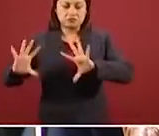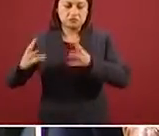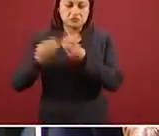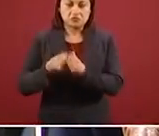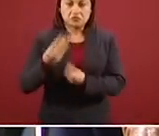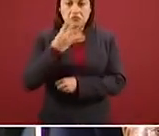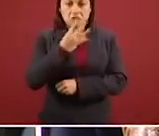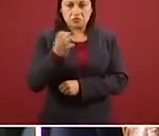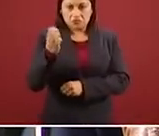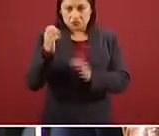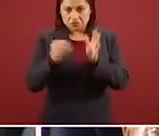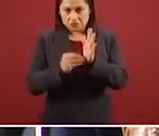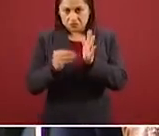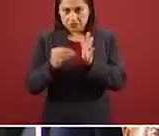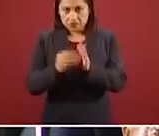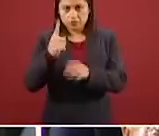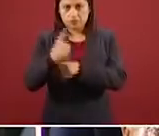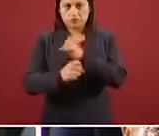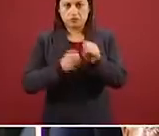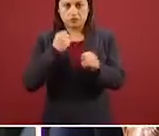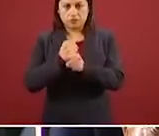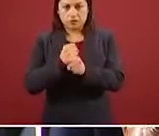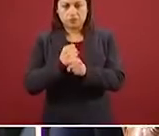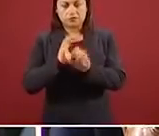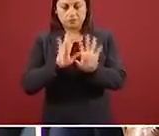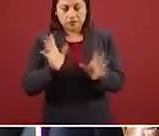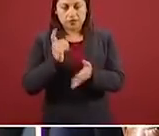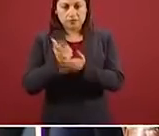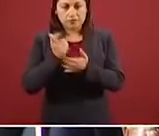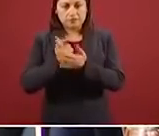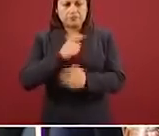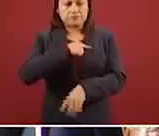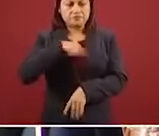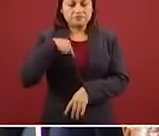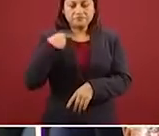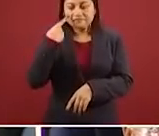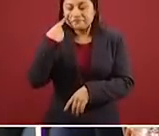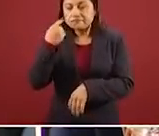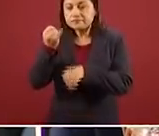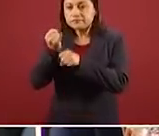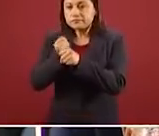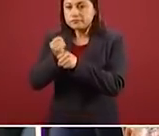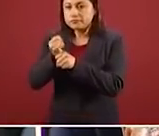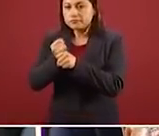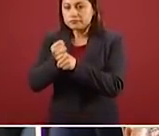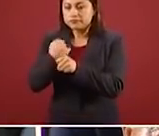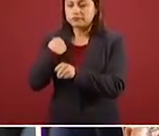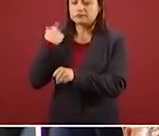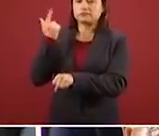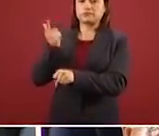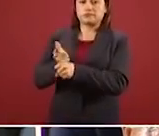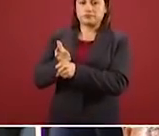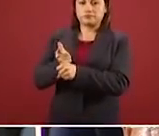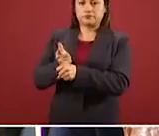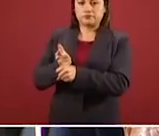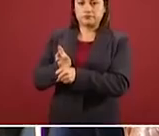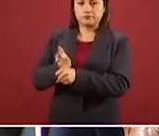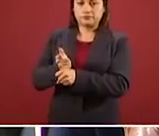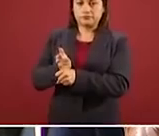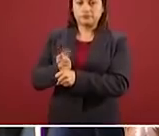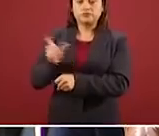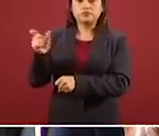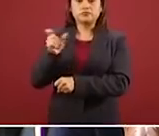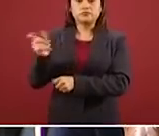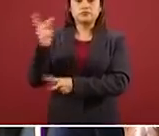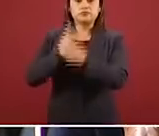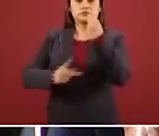año. Y después de que hicimos una investigación, nos llamó mucho la atención lo que dijo aquí el